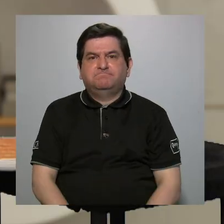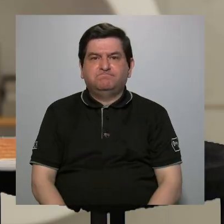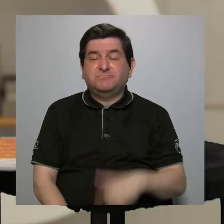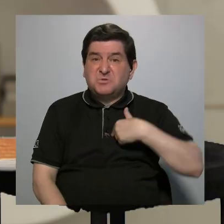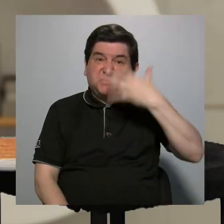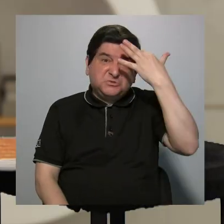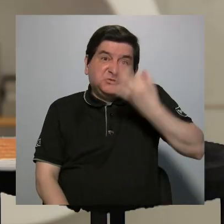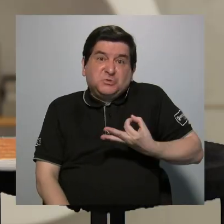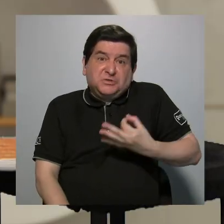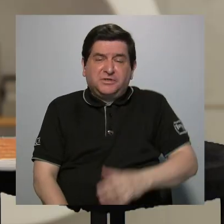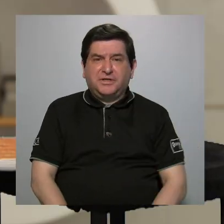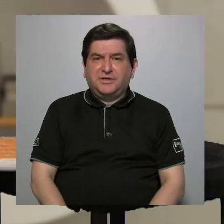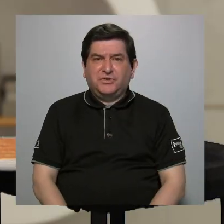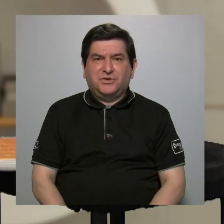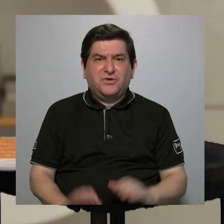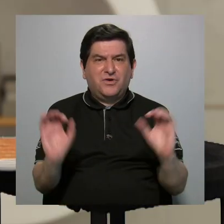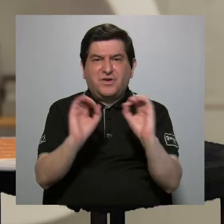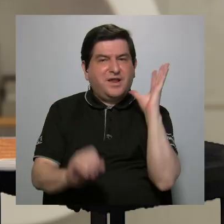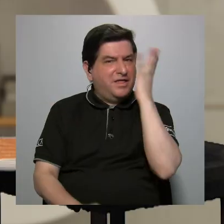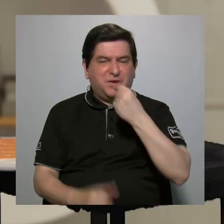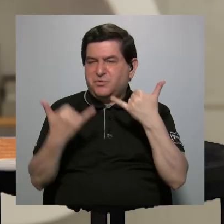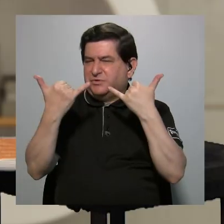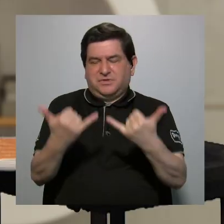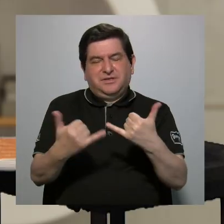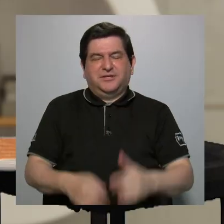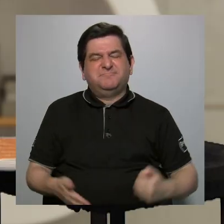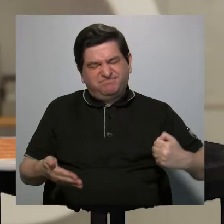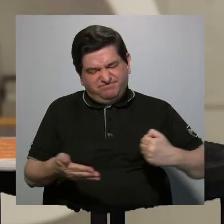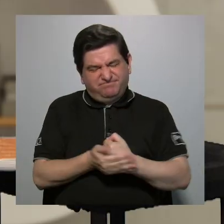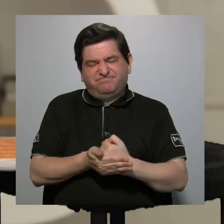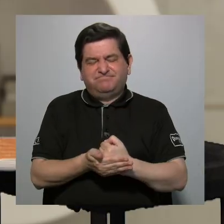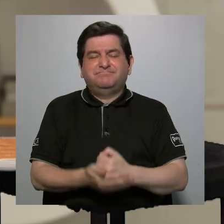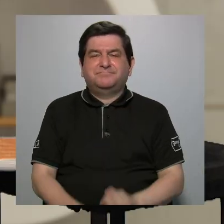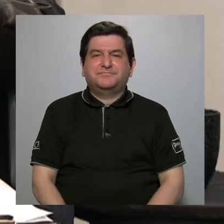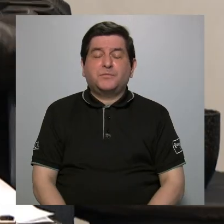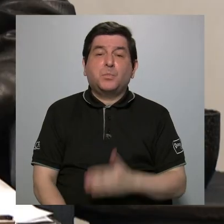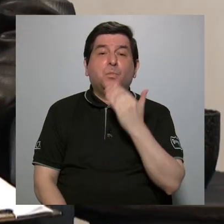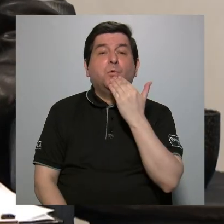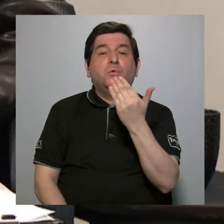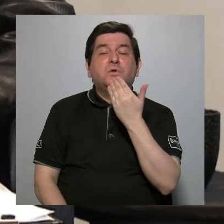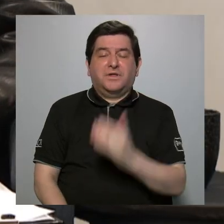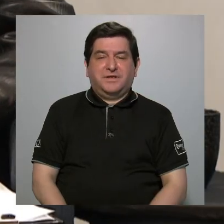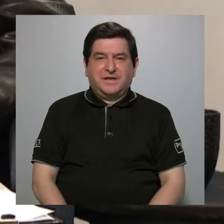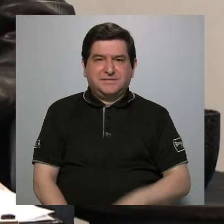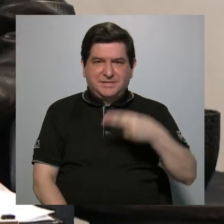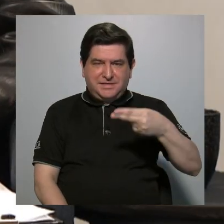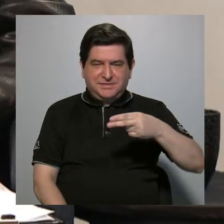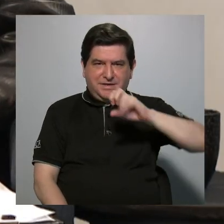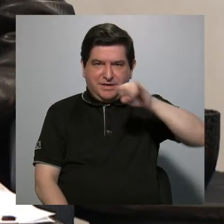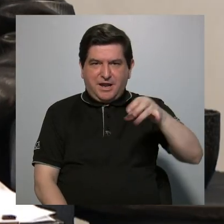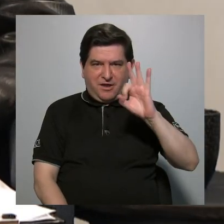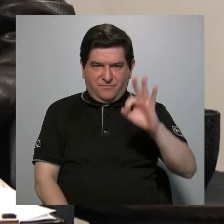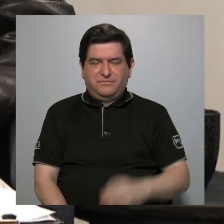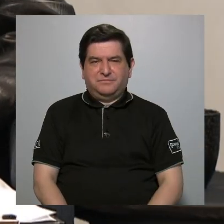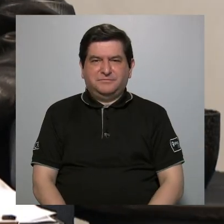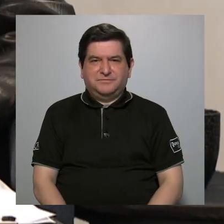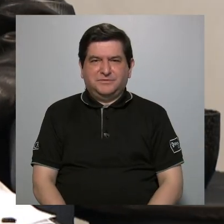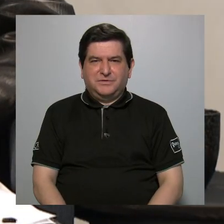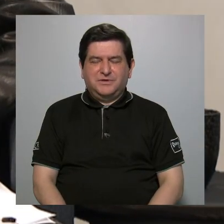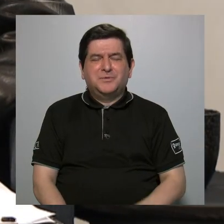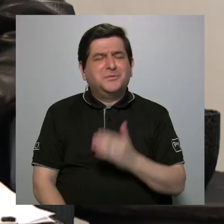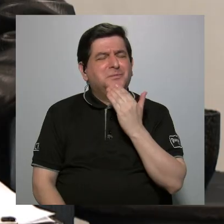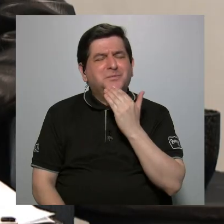pues yo creo que no tiene nada de bello ya. Lamentable. Lamentablemente. Muchísimas gracias, don Hernán. De verdad que